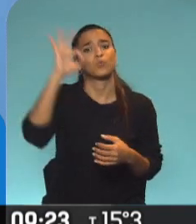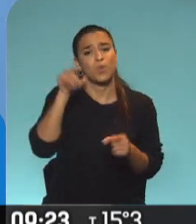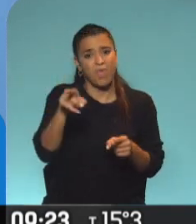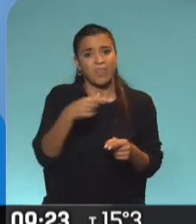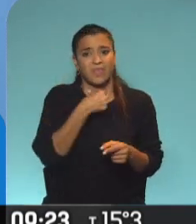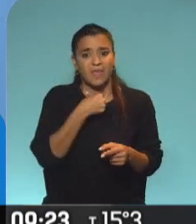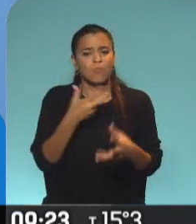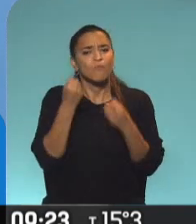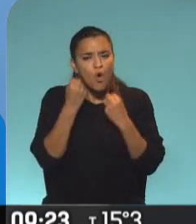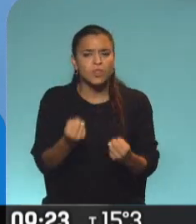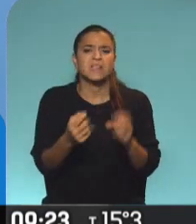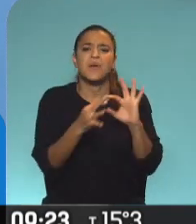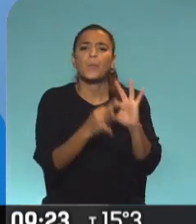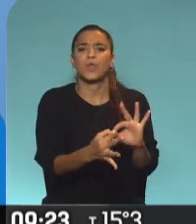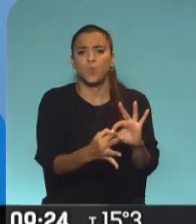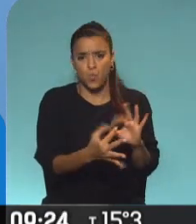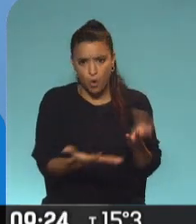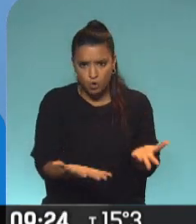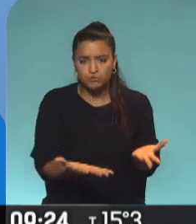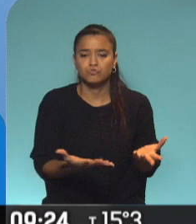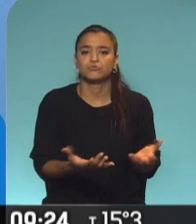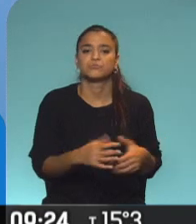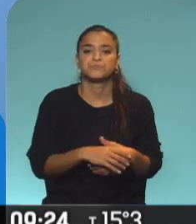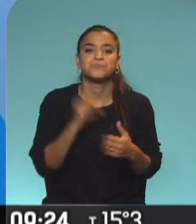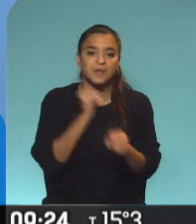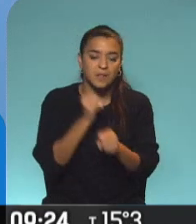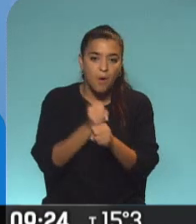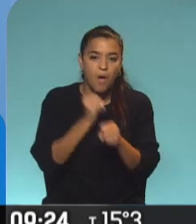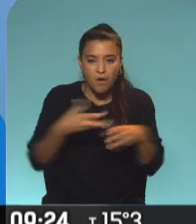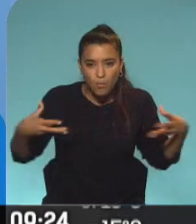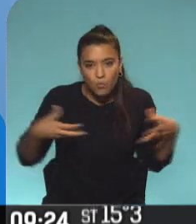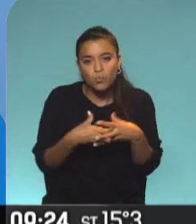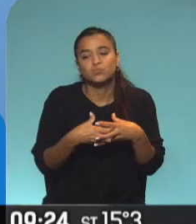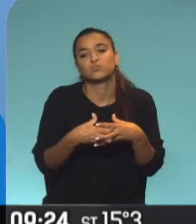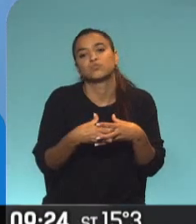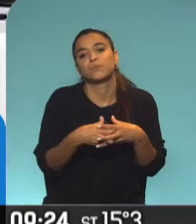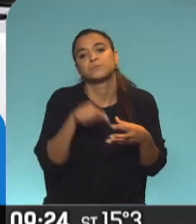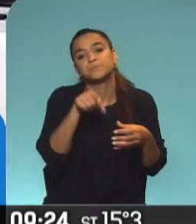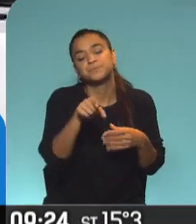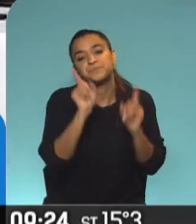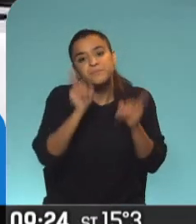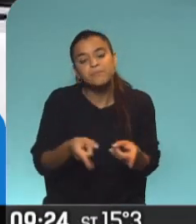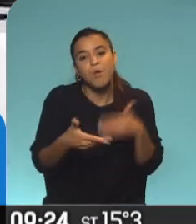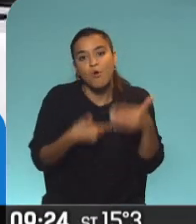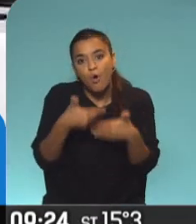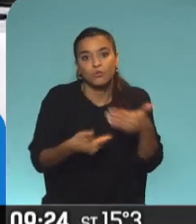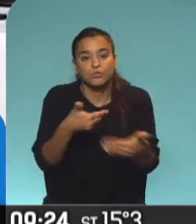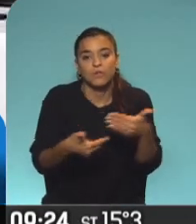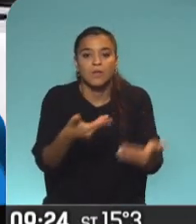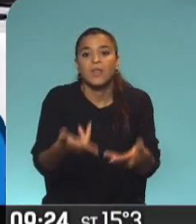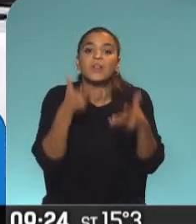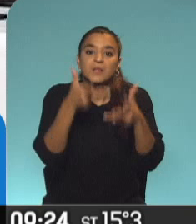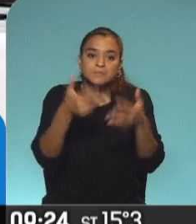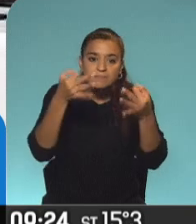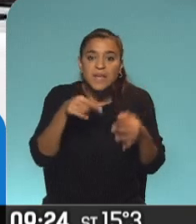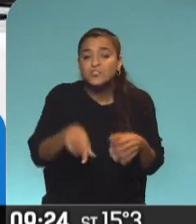de fortalecer los vínculos, de trabajar en conjunto y de seguir diciendo